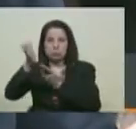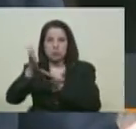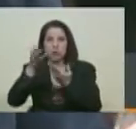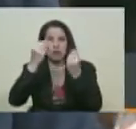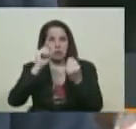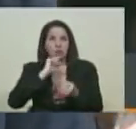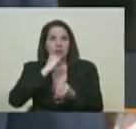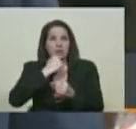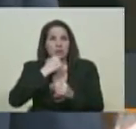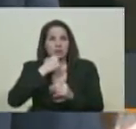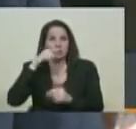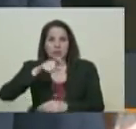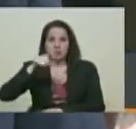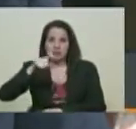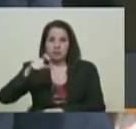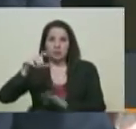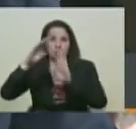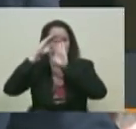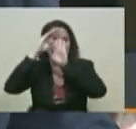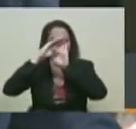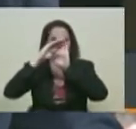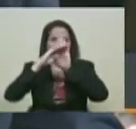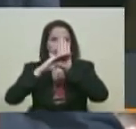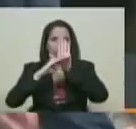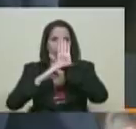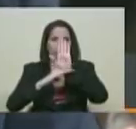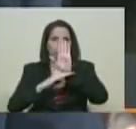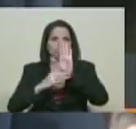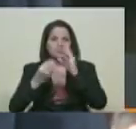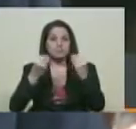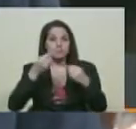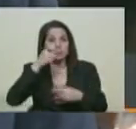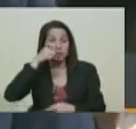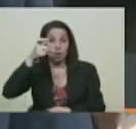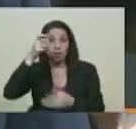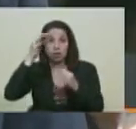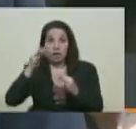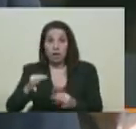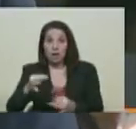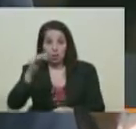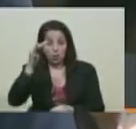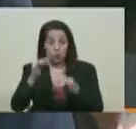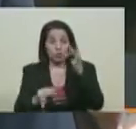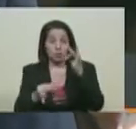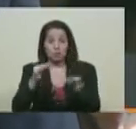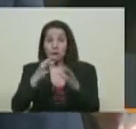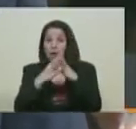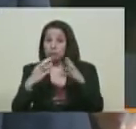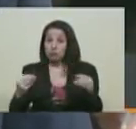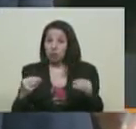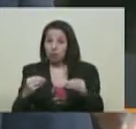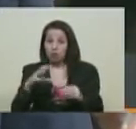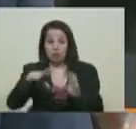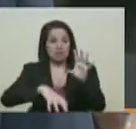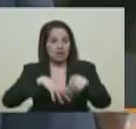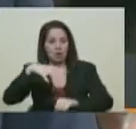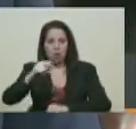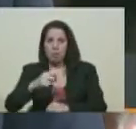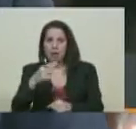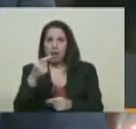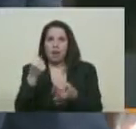protocolos necesarios para brindarle la seguridad jurídica a todos los inversionistas en el campo de la